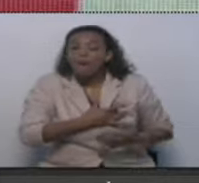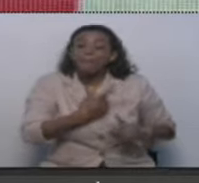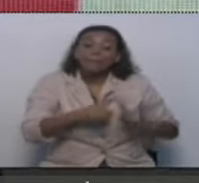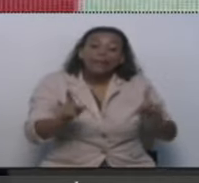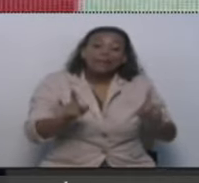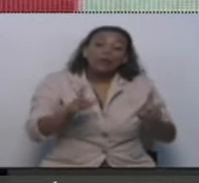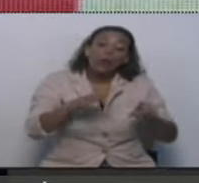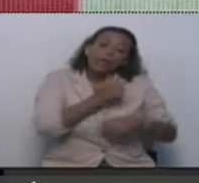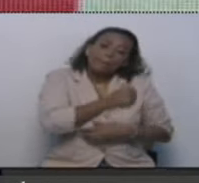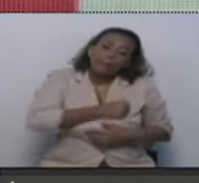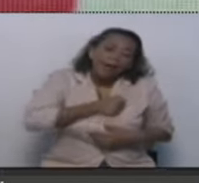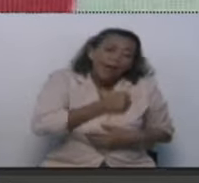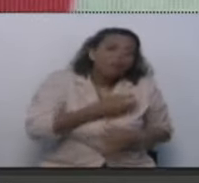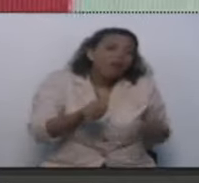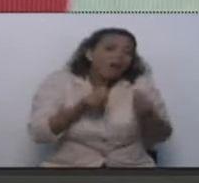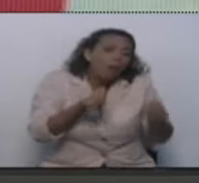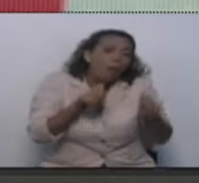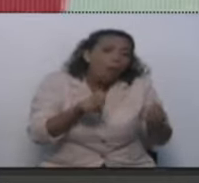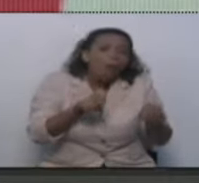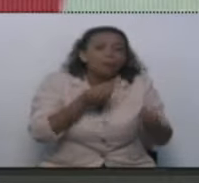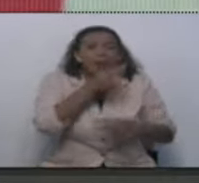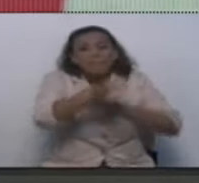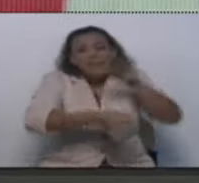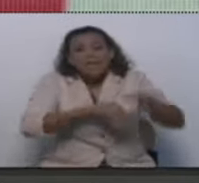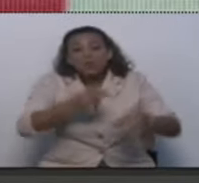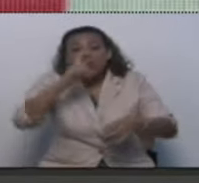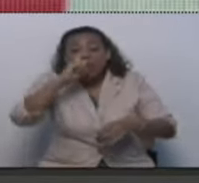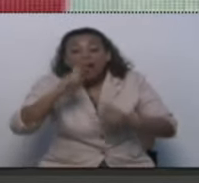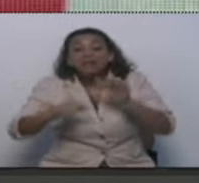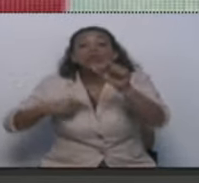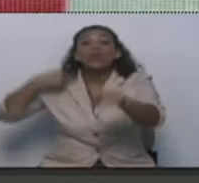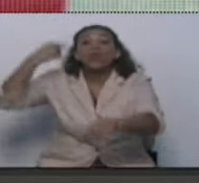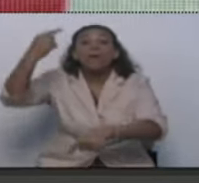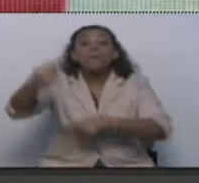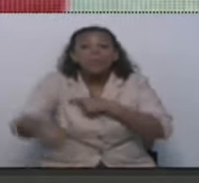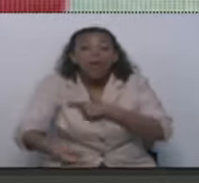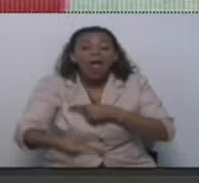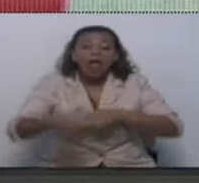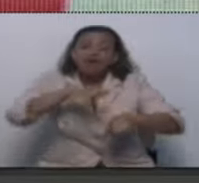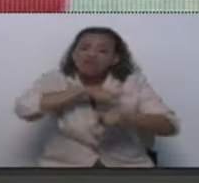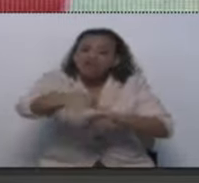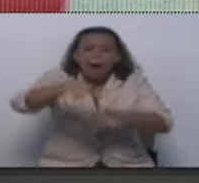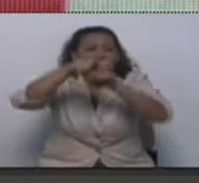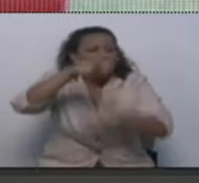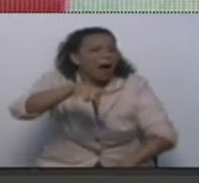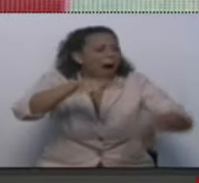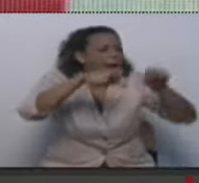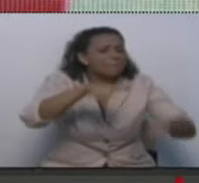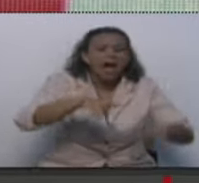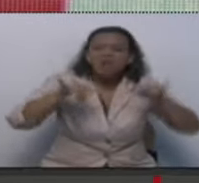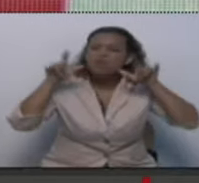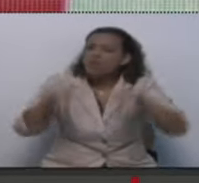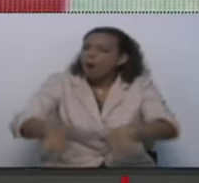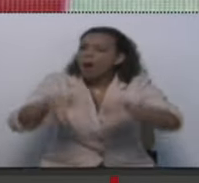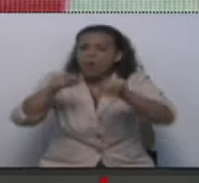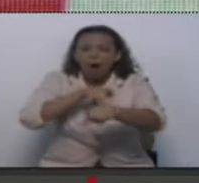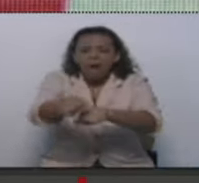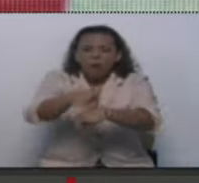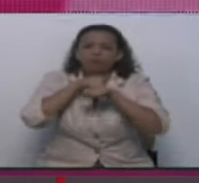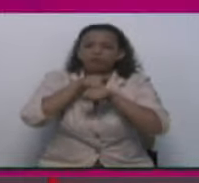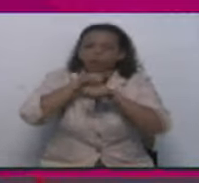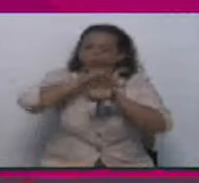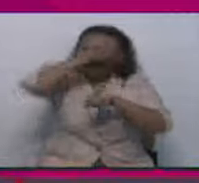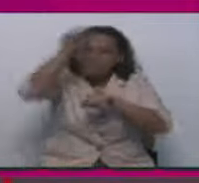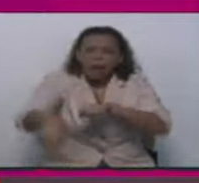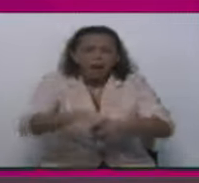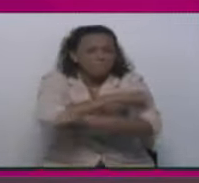presidente, lamentablemente, un año después, las bombas siguen cayendo en la Franja de